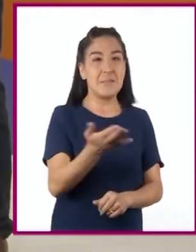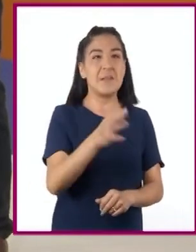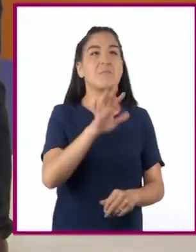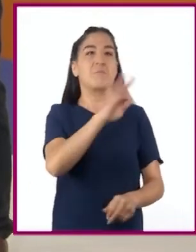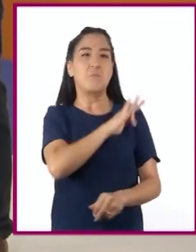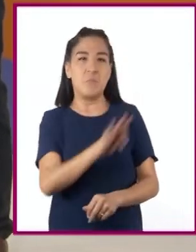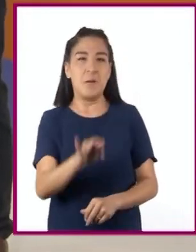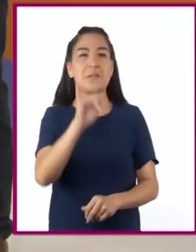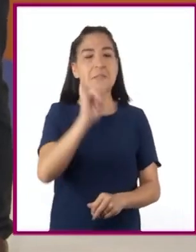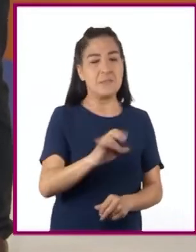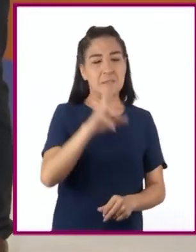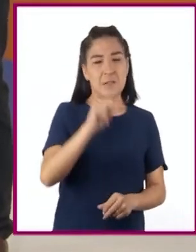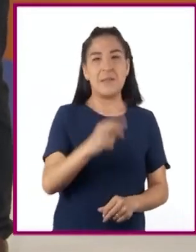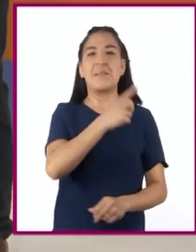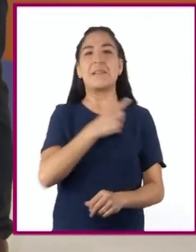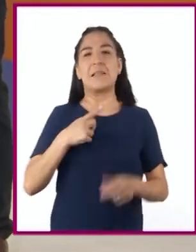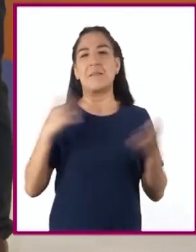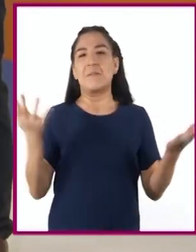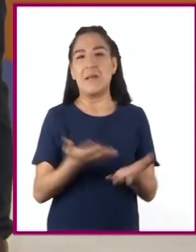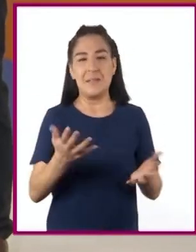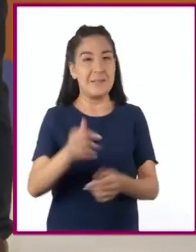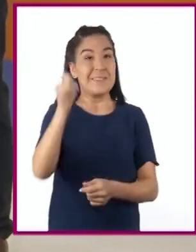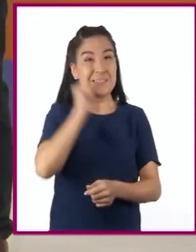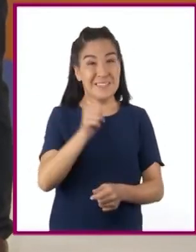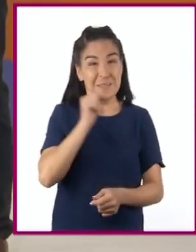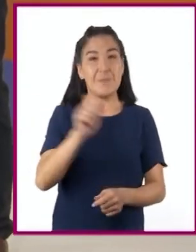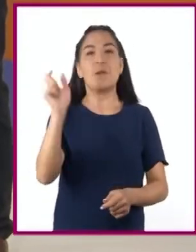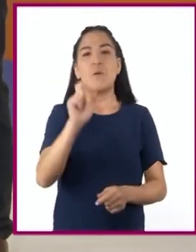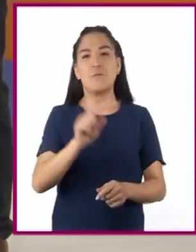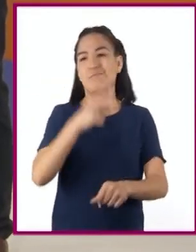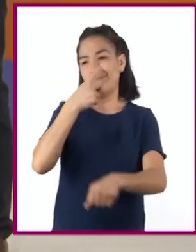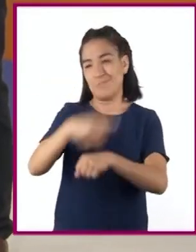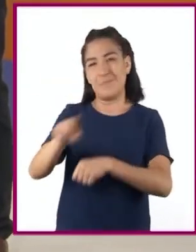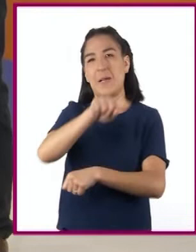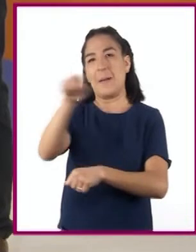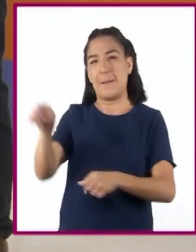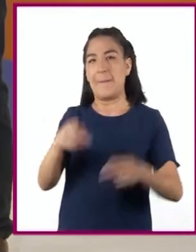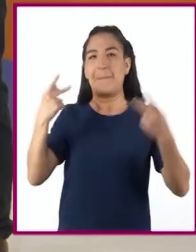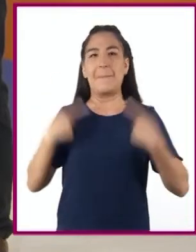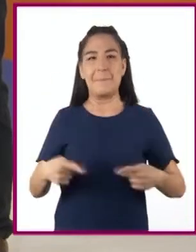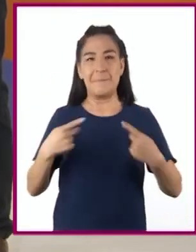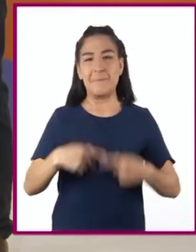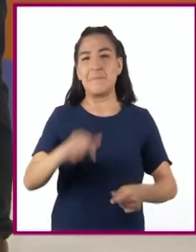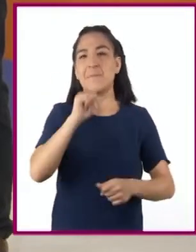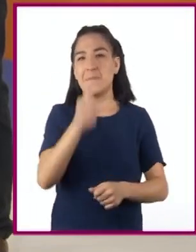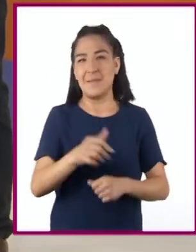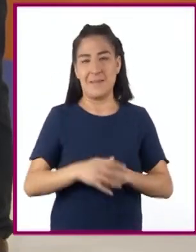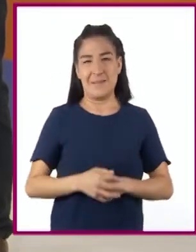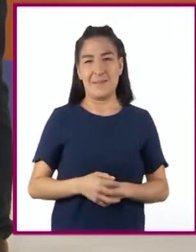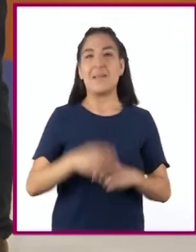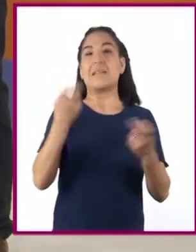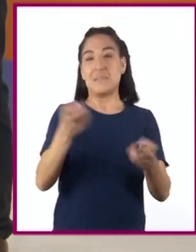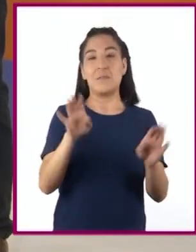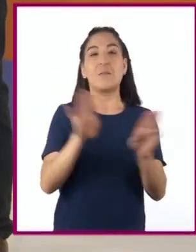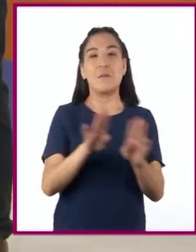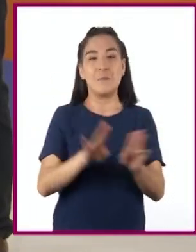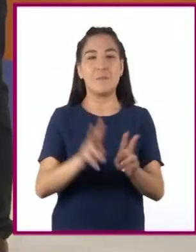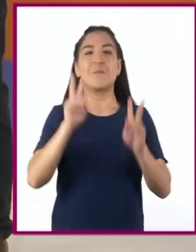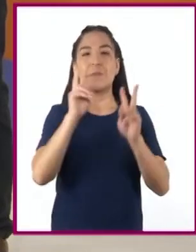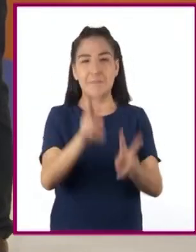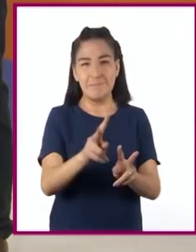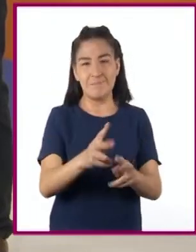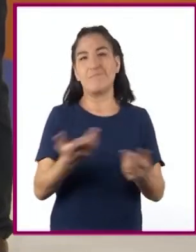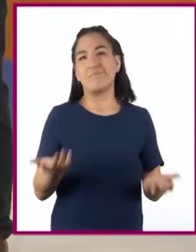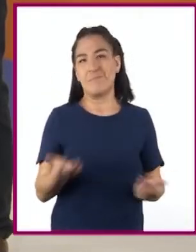podemos y lo que debemos hacer, siempre y cuando no dañemos el derecho de los demás y las circunstancias nos lo